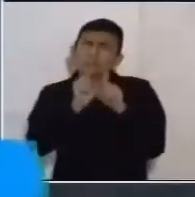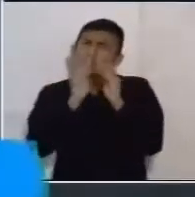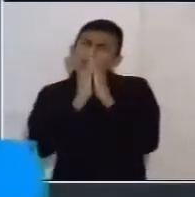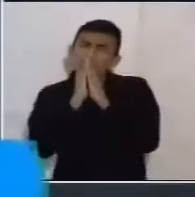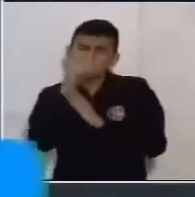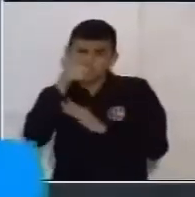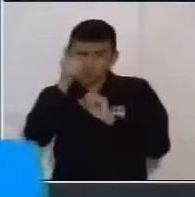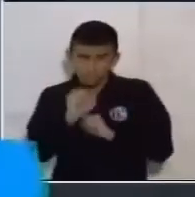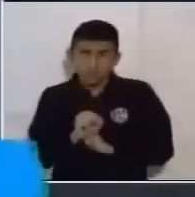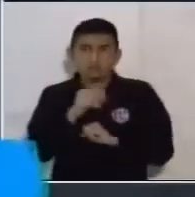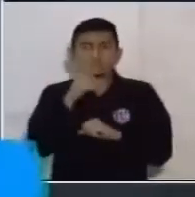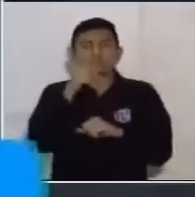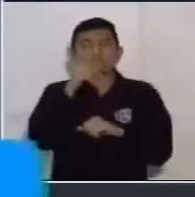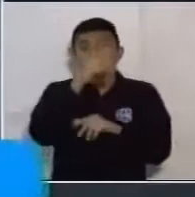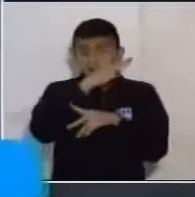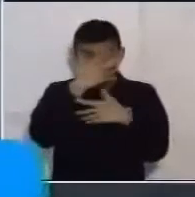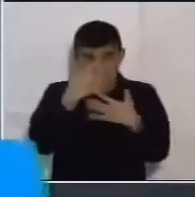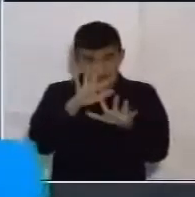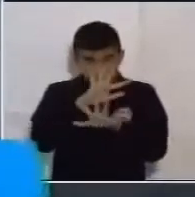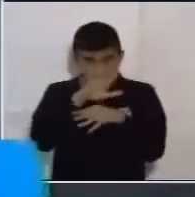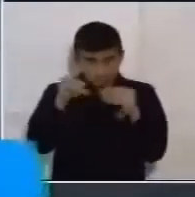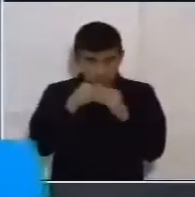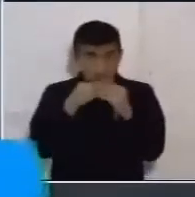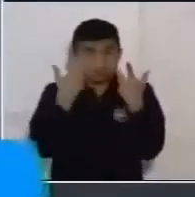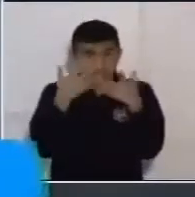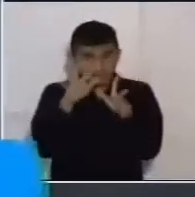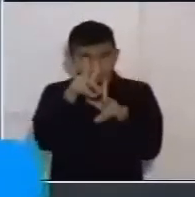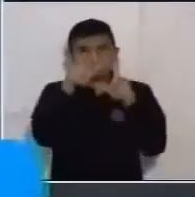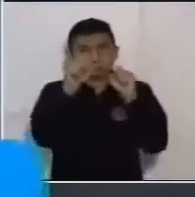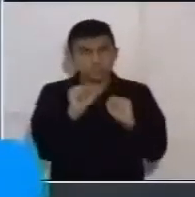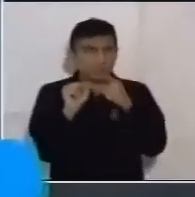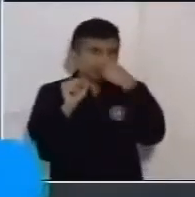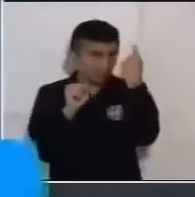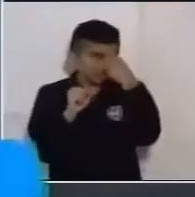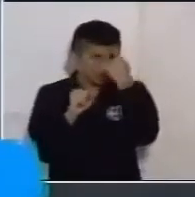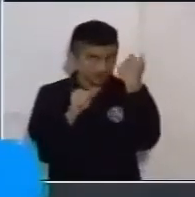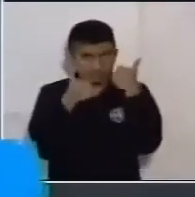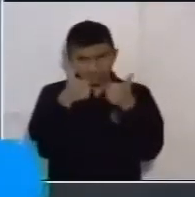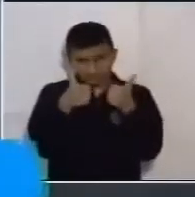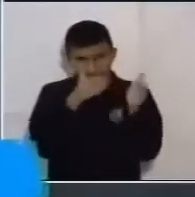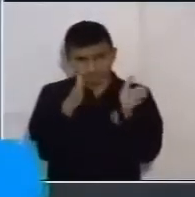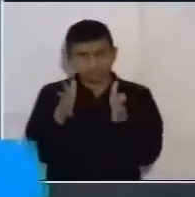recomiendo entonces que consigan todo para que podamos trabajar.